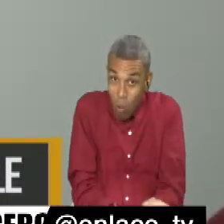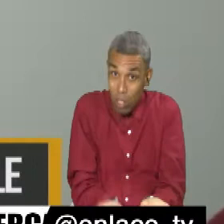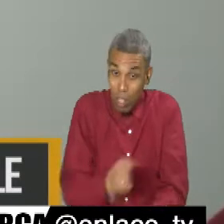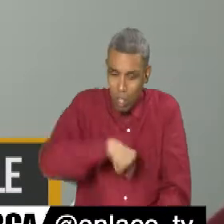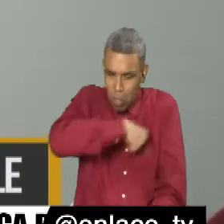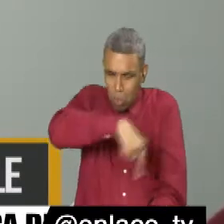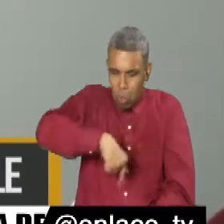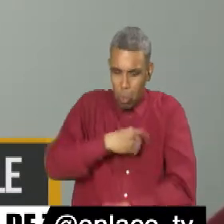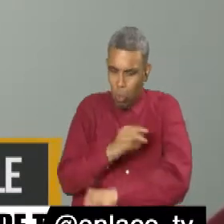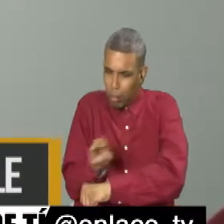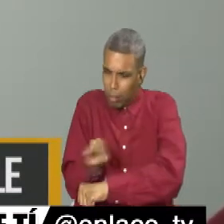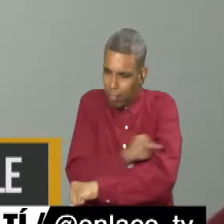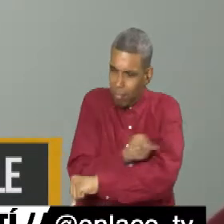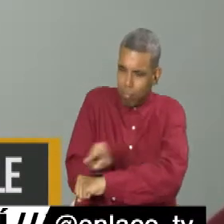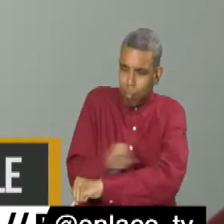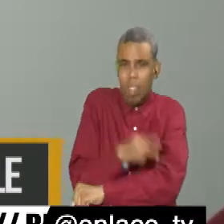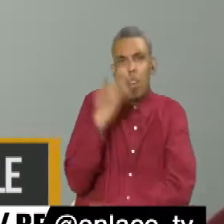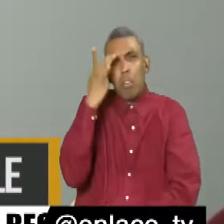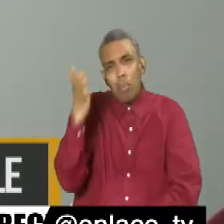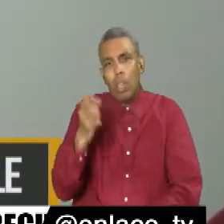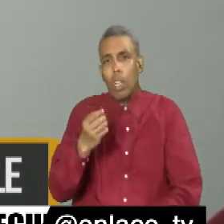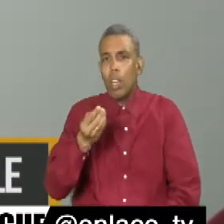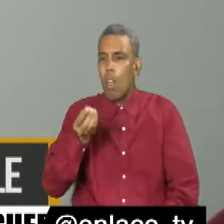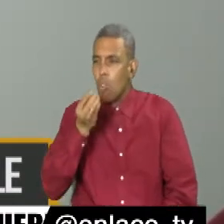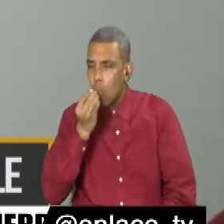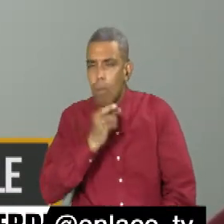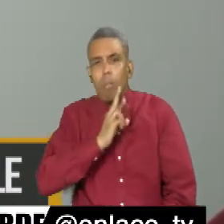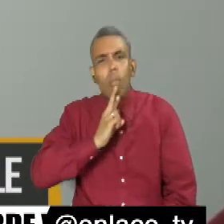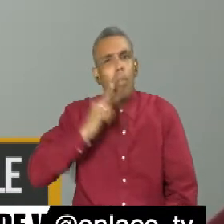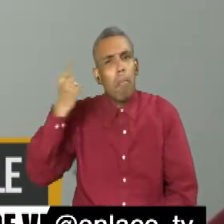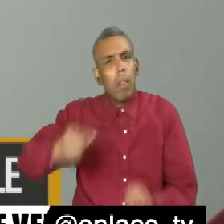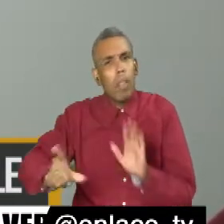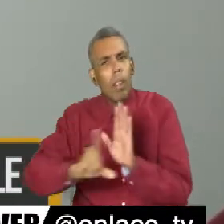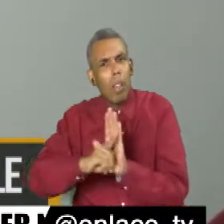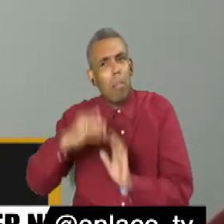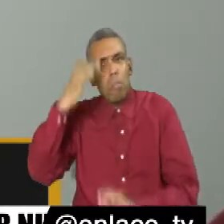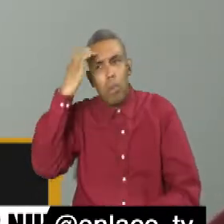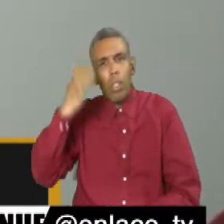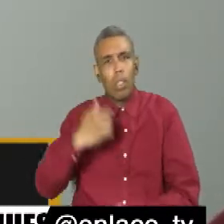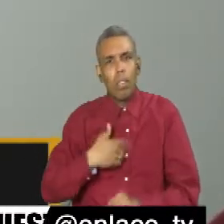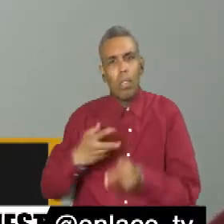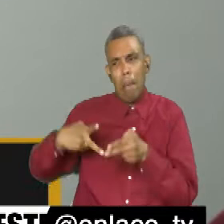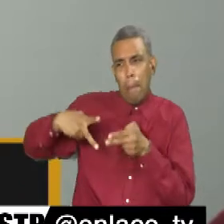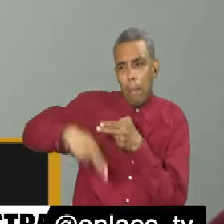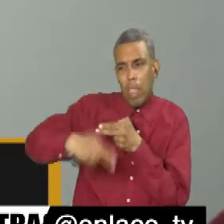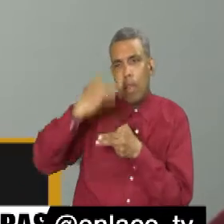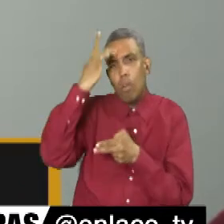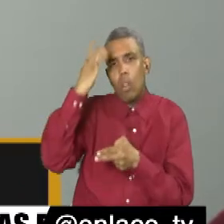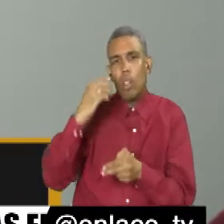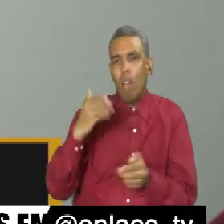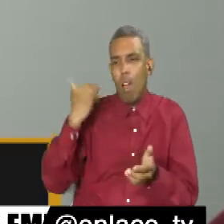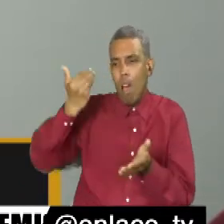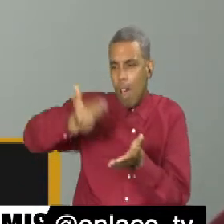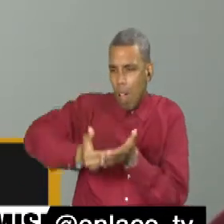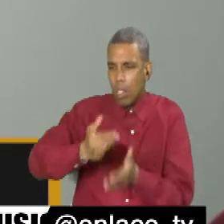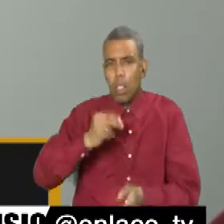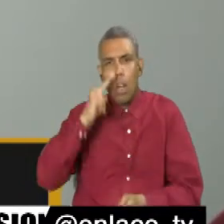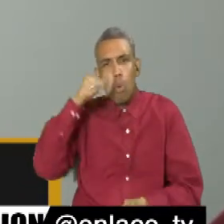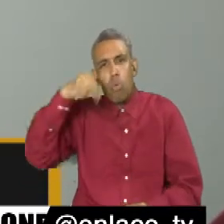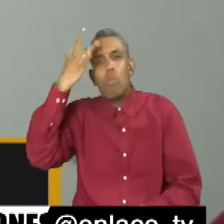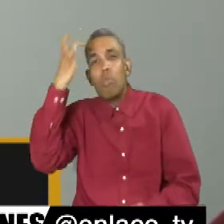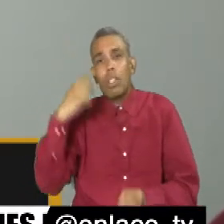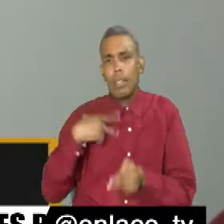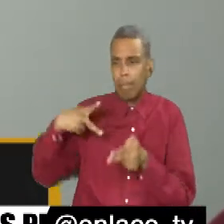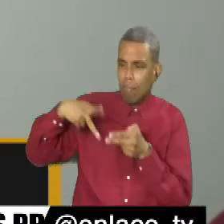para establecer cuáles han sido los motivos por los cuales no se ha entregado al mes de junio la alimentación a los adultos mayores.